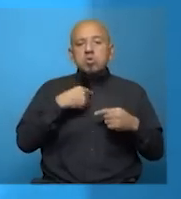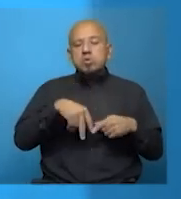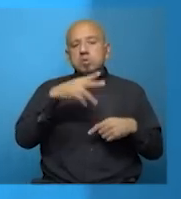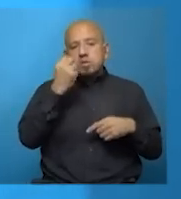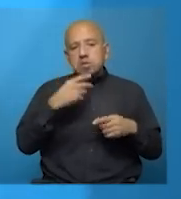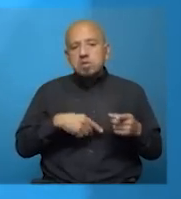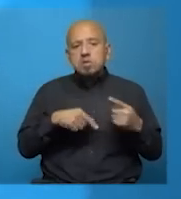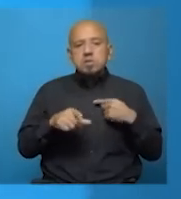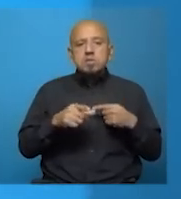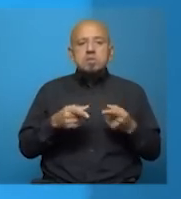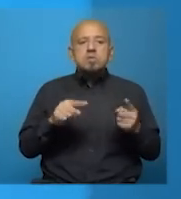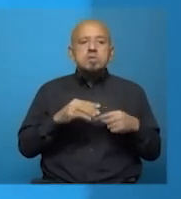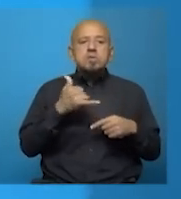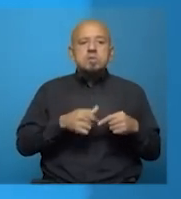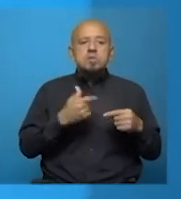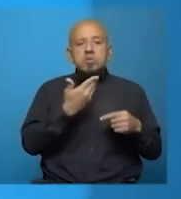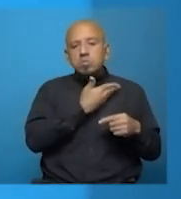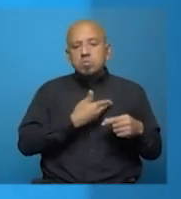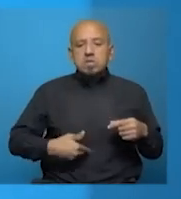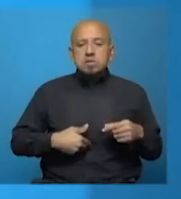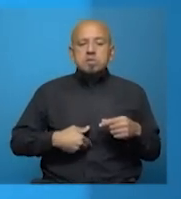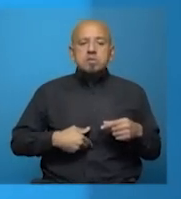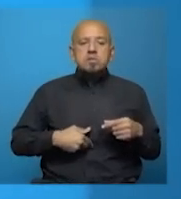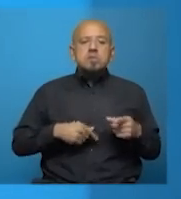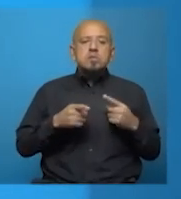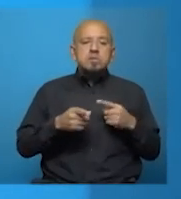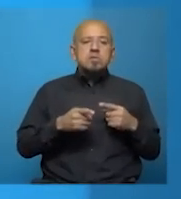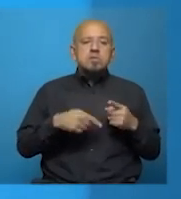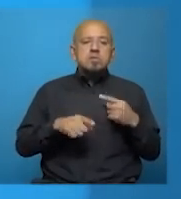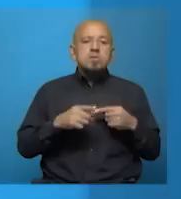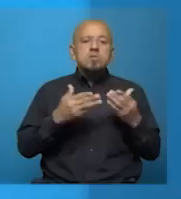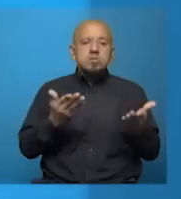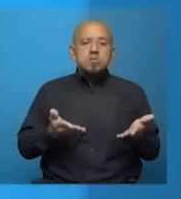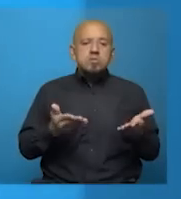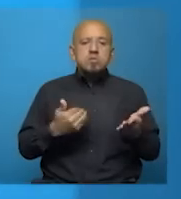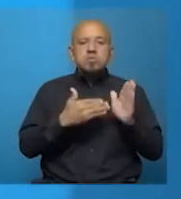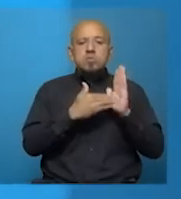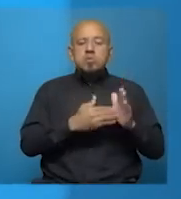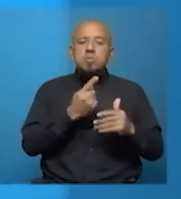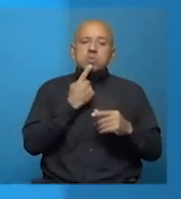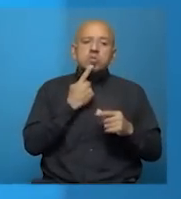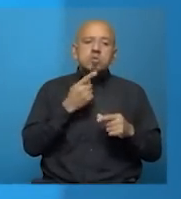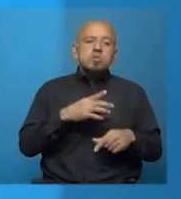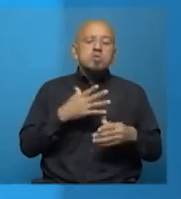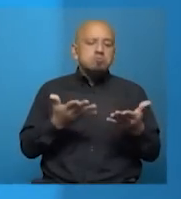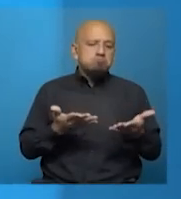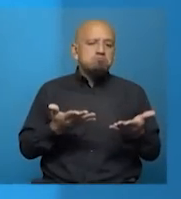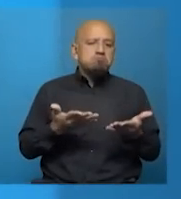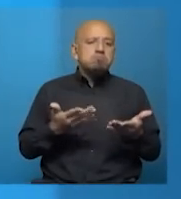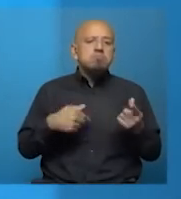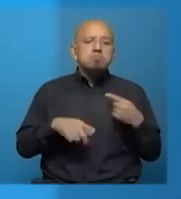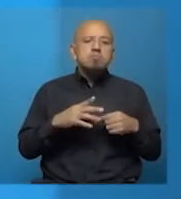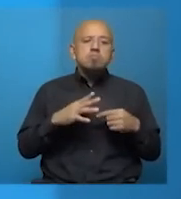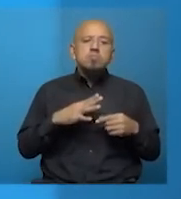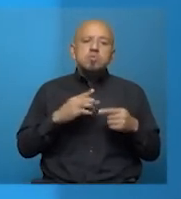autocrítica, a partir de tener un presidente con un enorme respaldo político, estamos parados